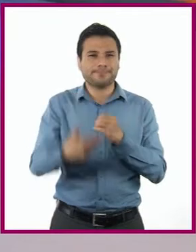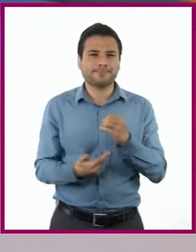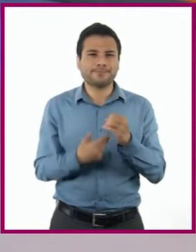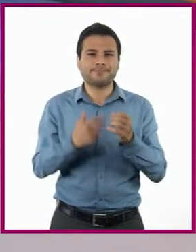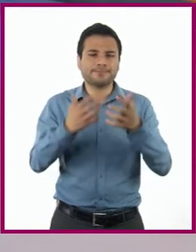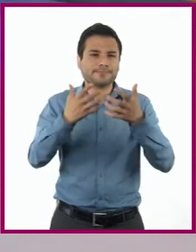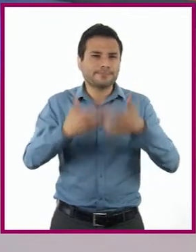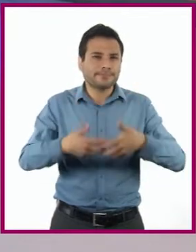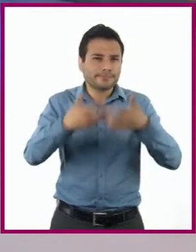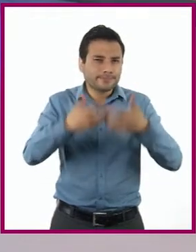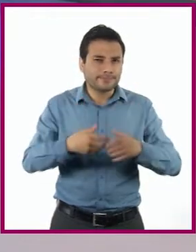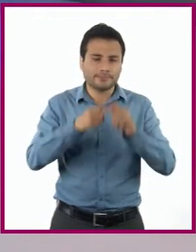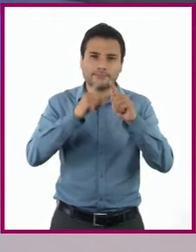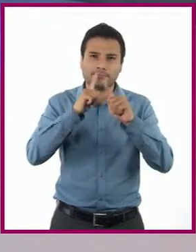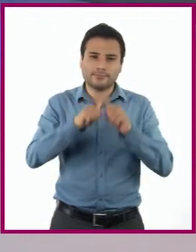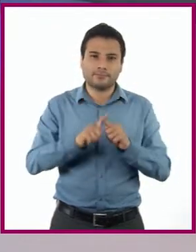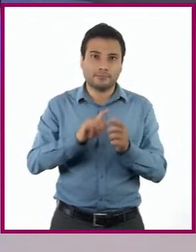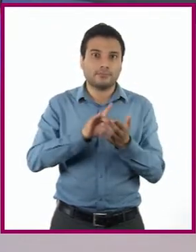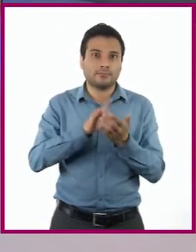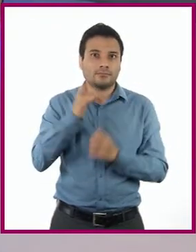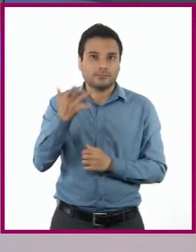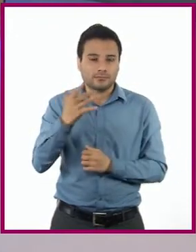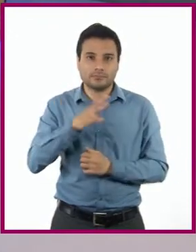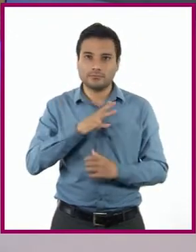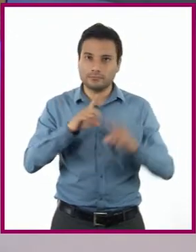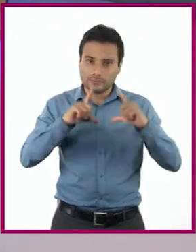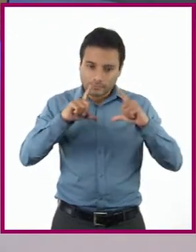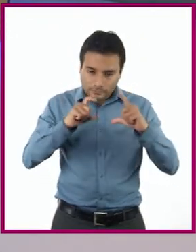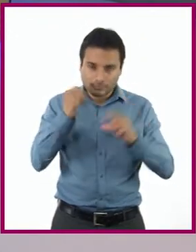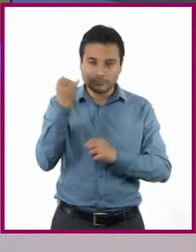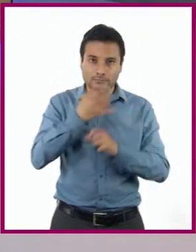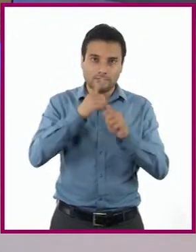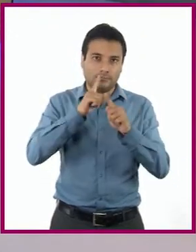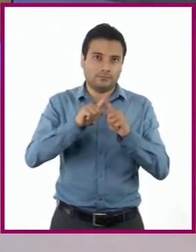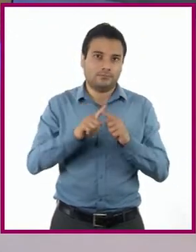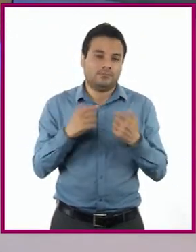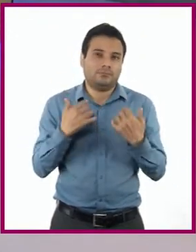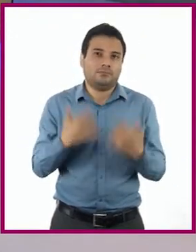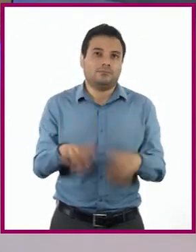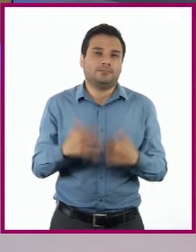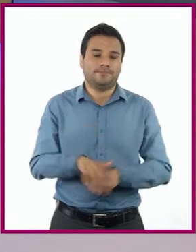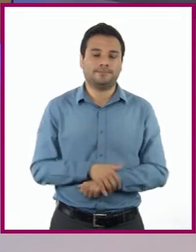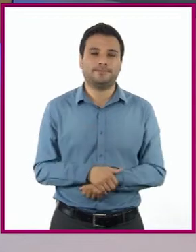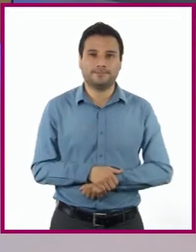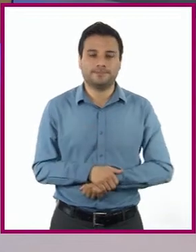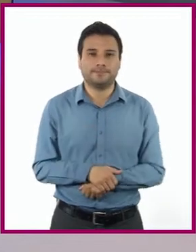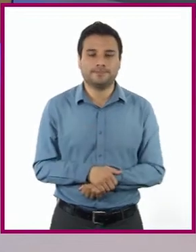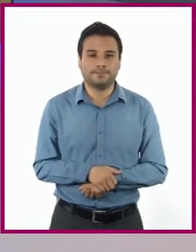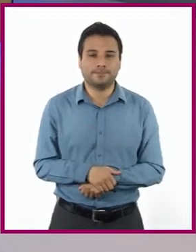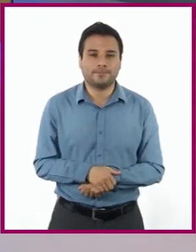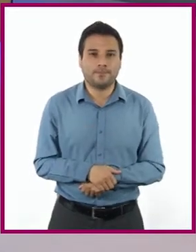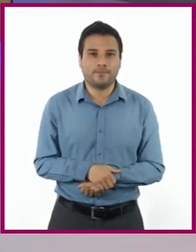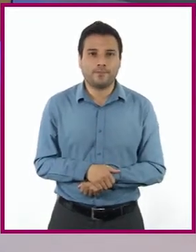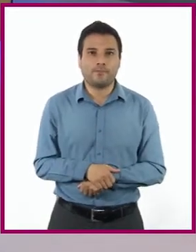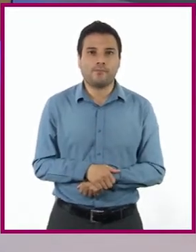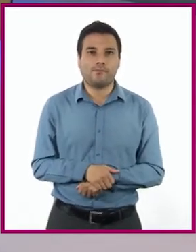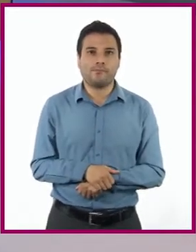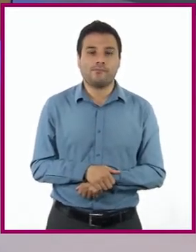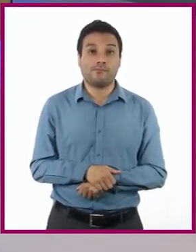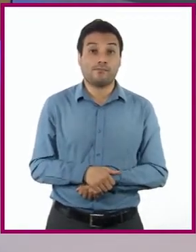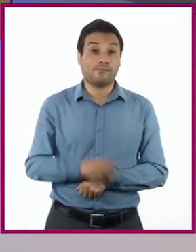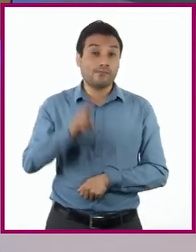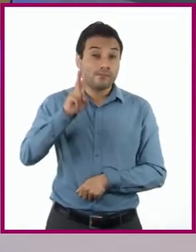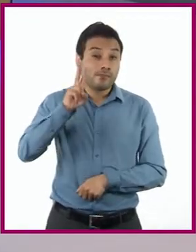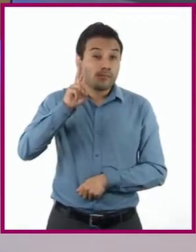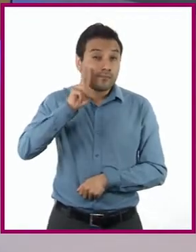y gracias a ellos tenemos imágenes espectaculares de la Tierra. Y a pesar de todas estas evidencias,